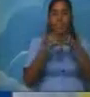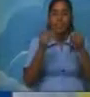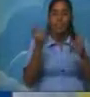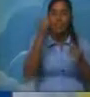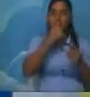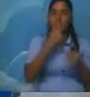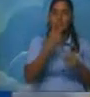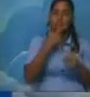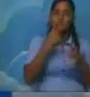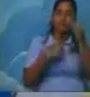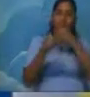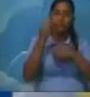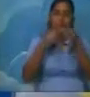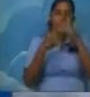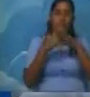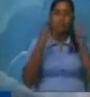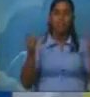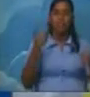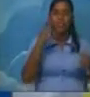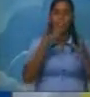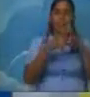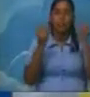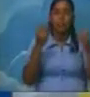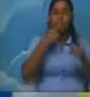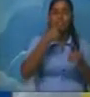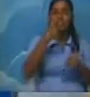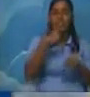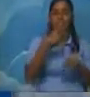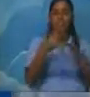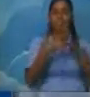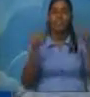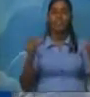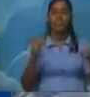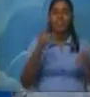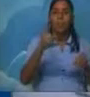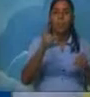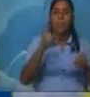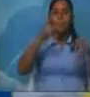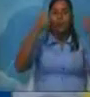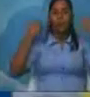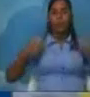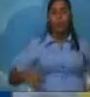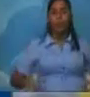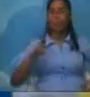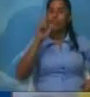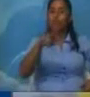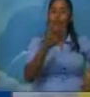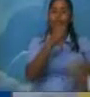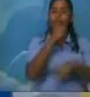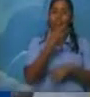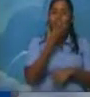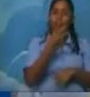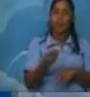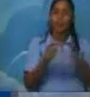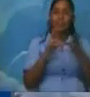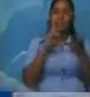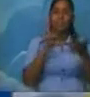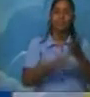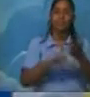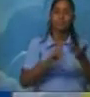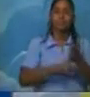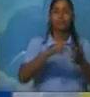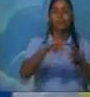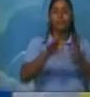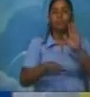comida preparaste qué deliciosa seamos agradecidos tu vestido nunca se envejeció sobre ti ni el